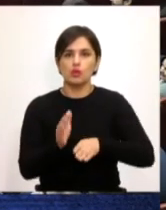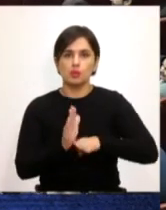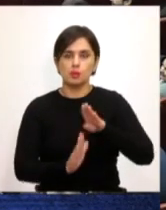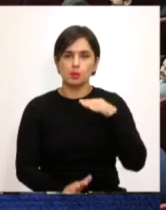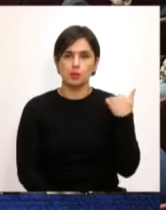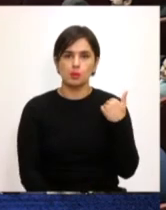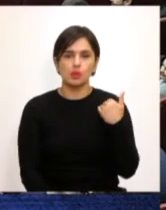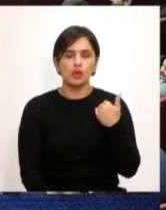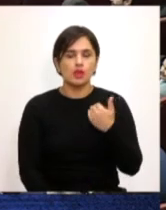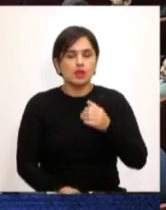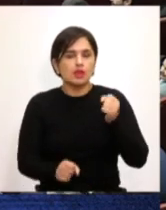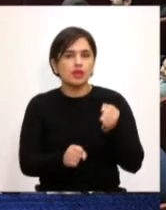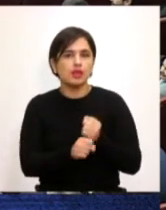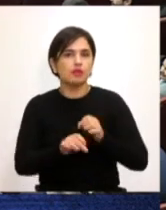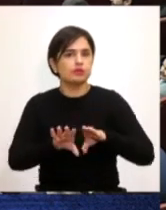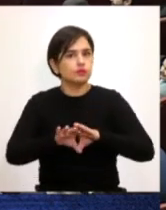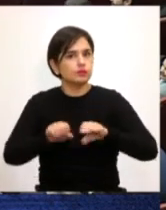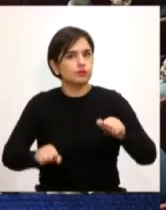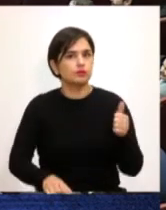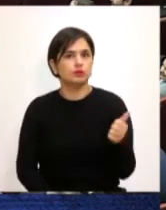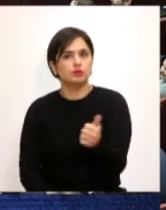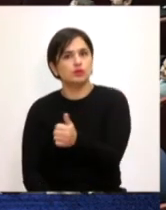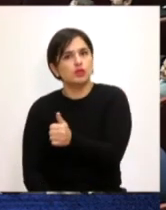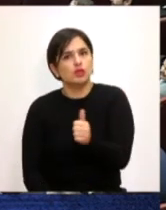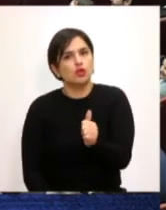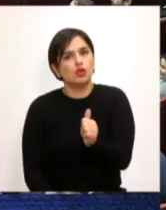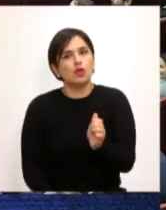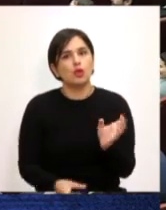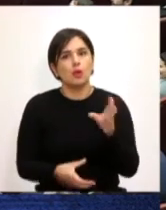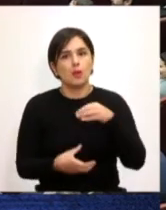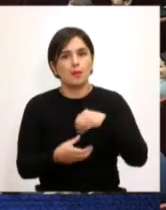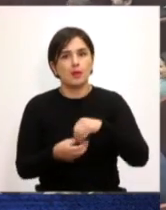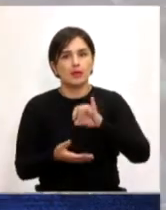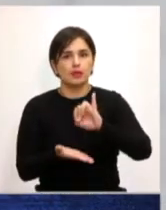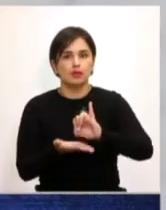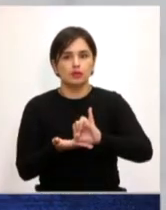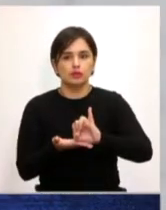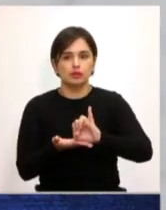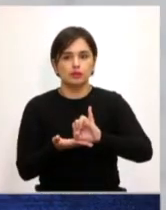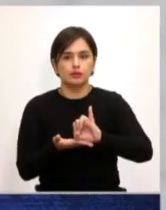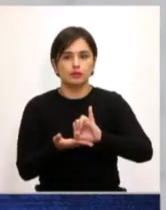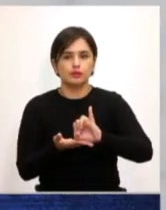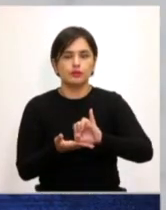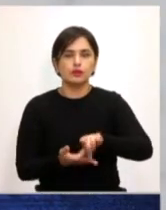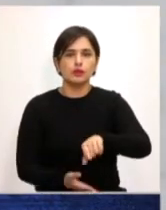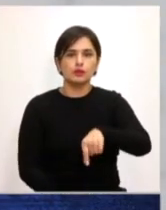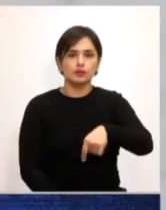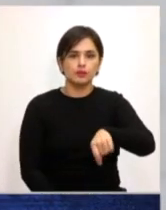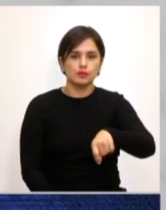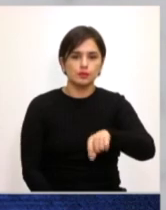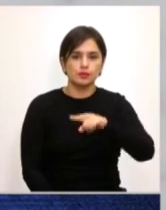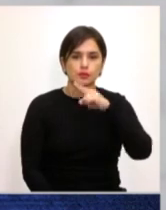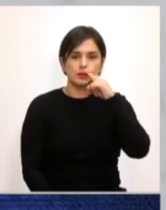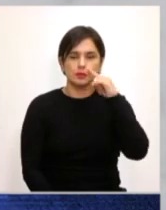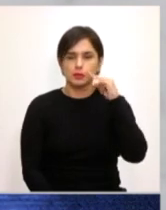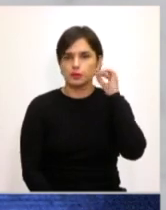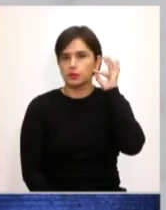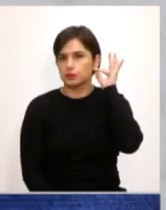trabajo y compromiso de todos quienes conformamos esta institución, senadoras,